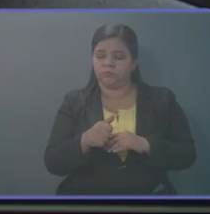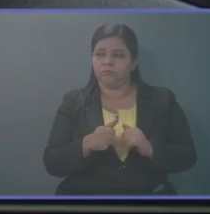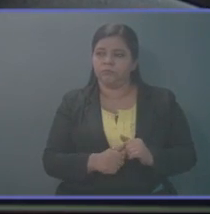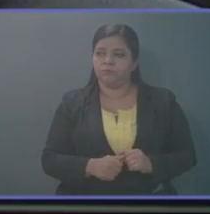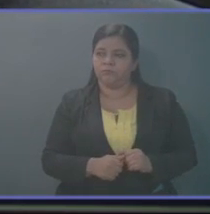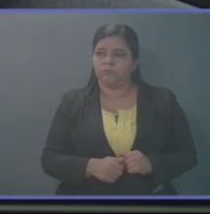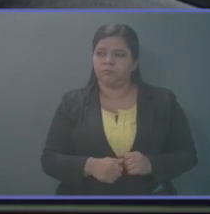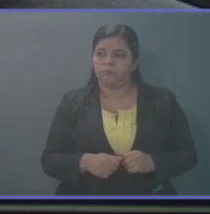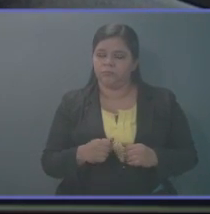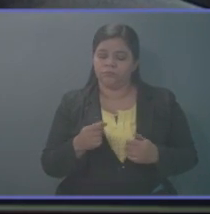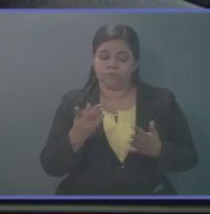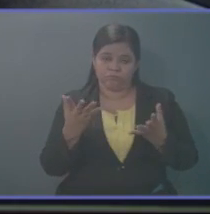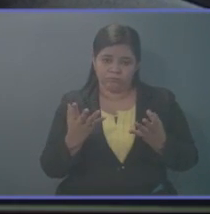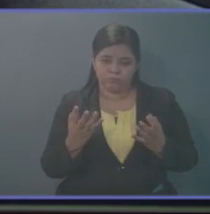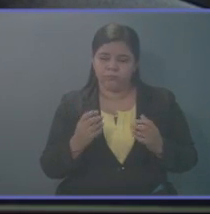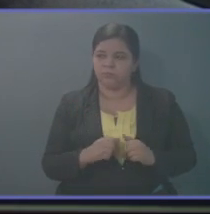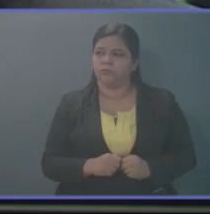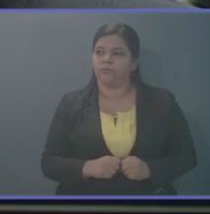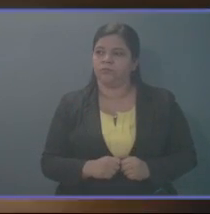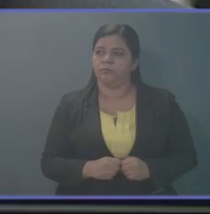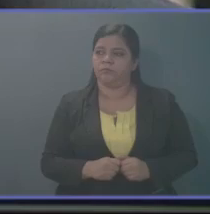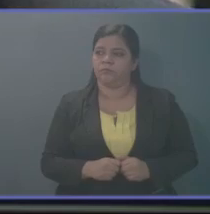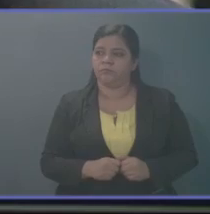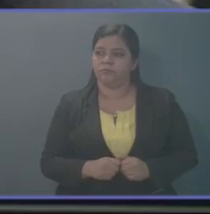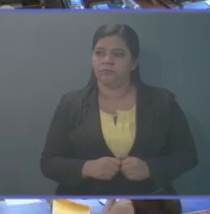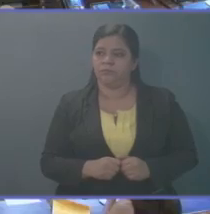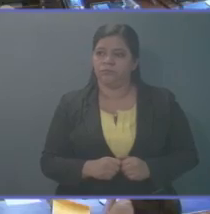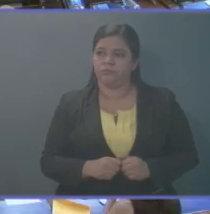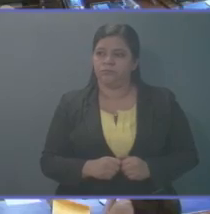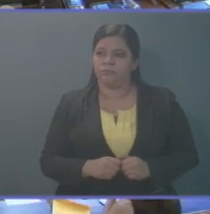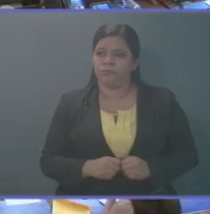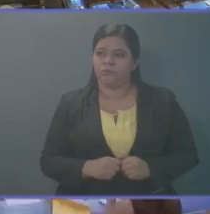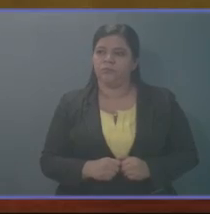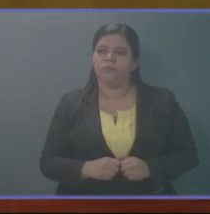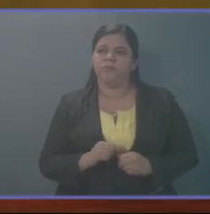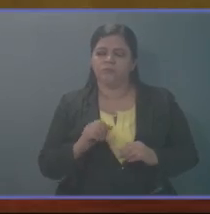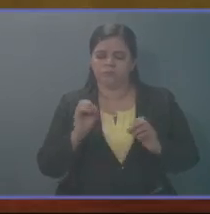si así se estima conveniente. Okay, diputado.